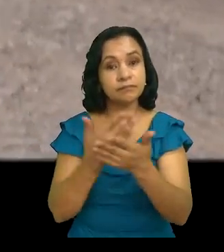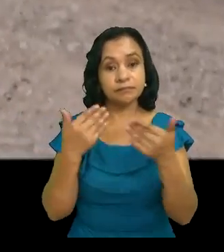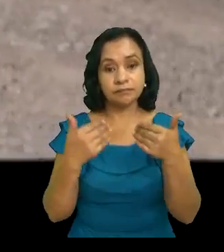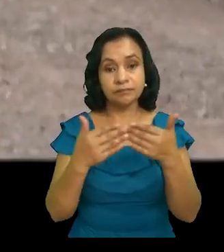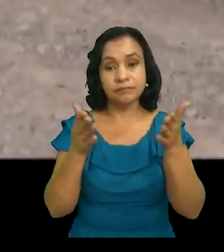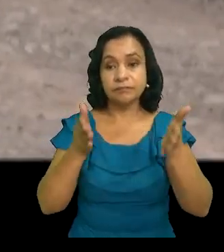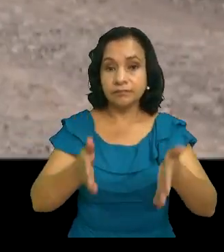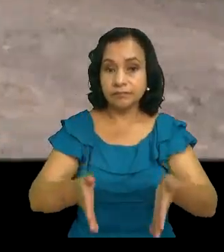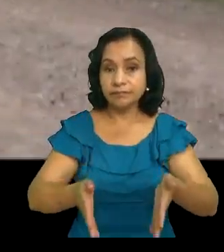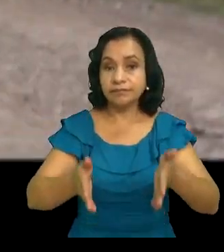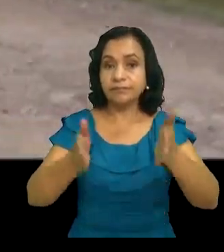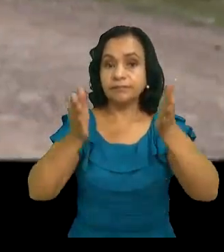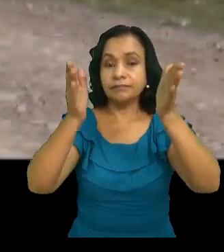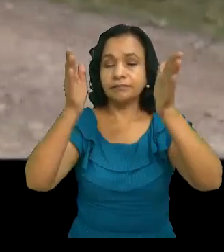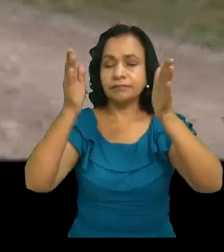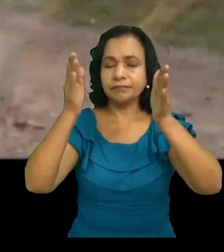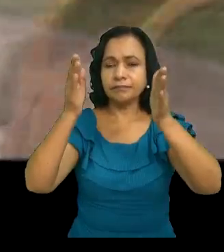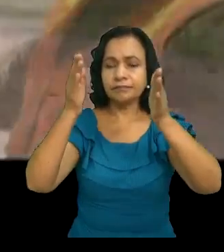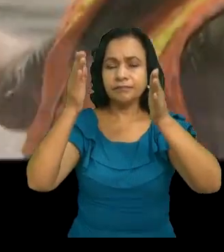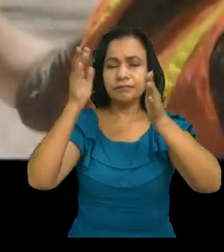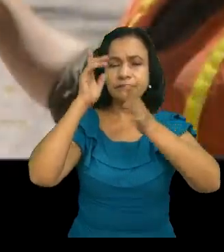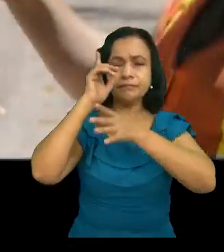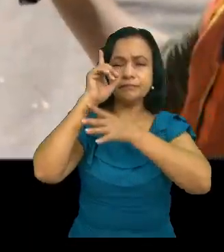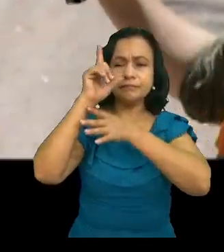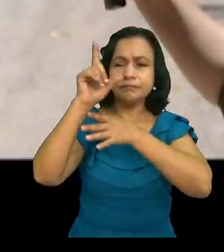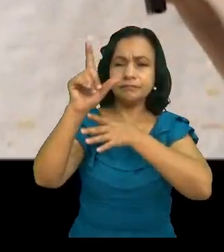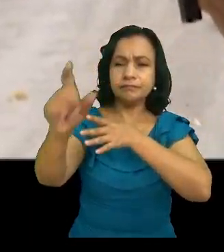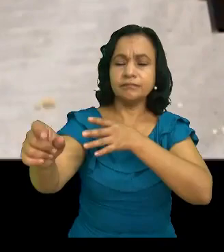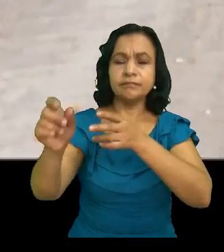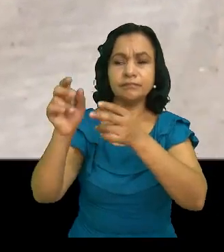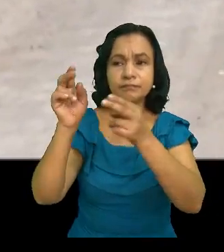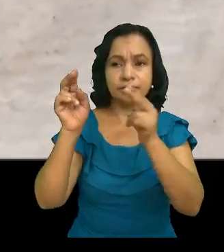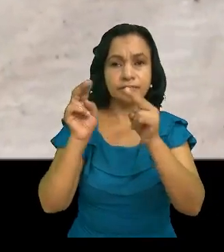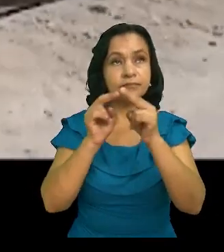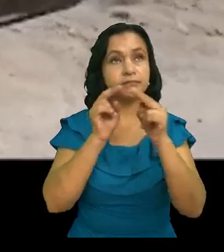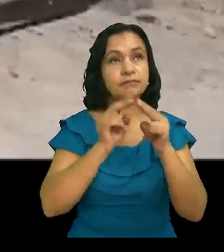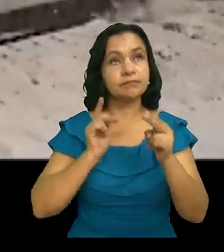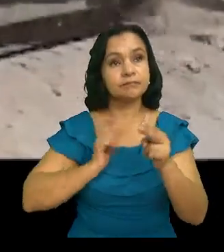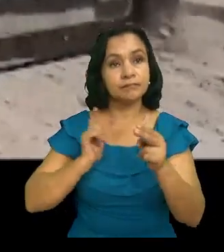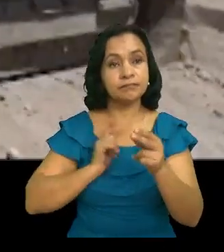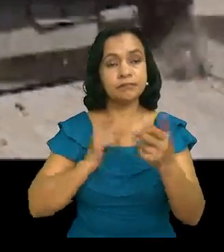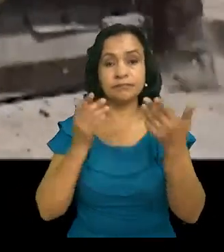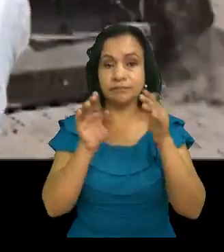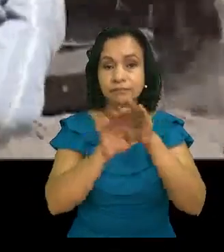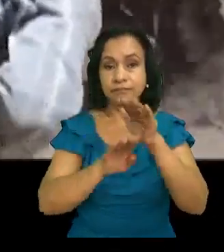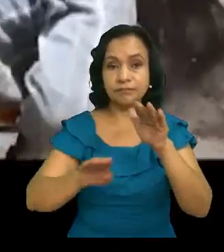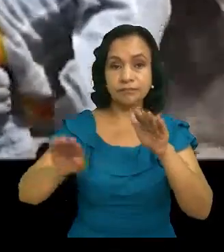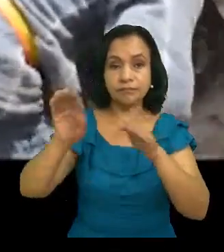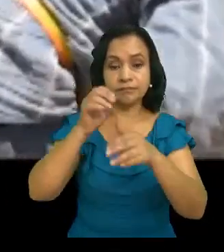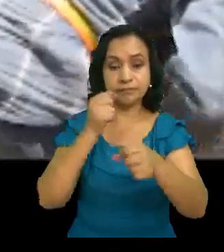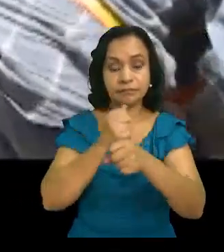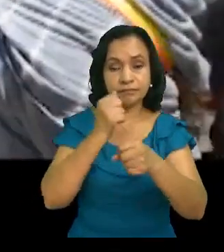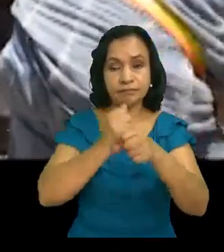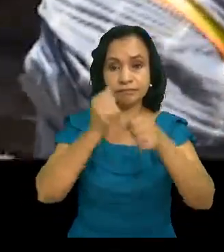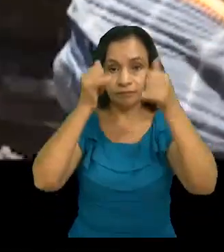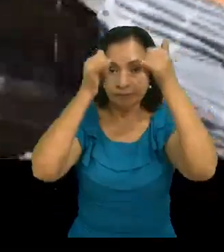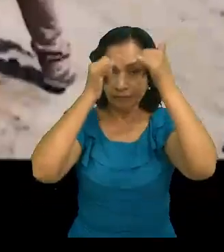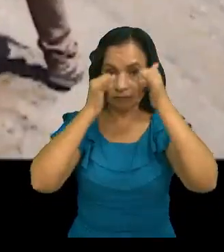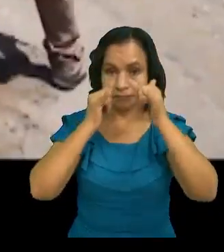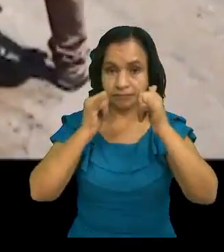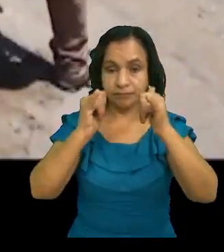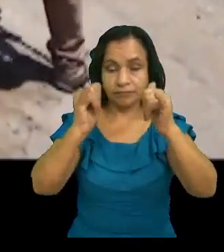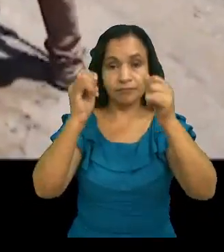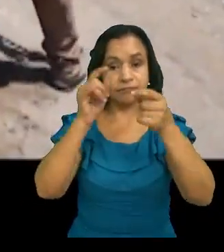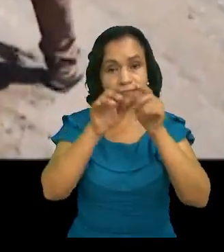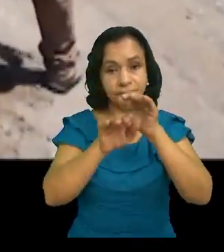de estas carreteras que penetran hacia esos sectores. Entonces se ha intensificado la producción ganadera, no nos sorprende,